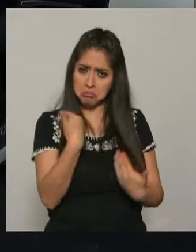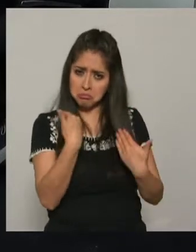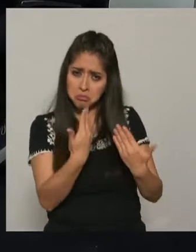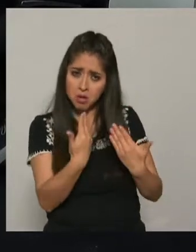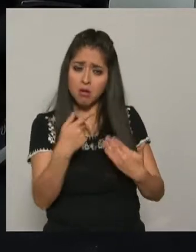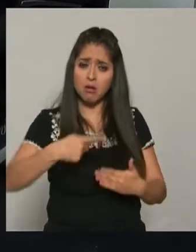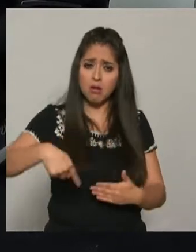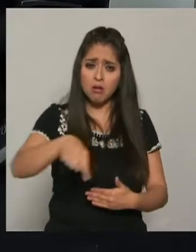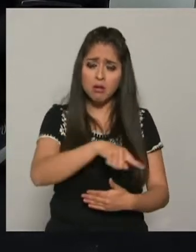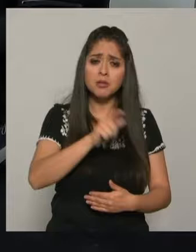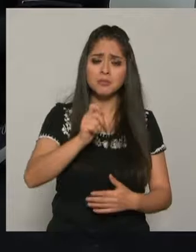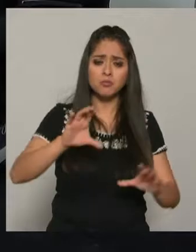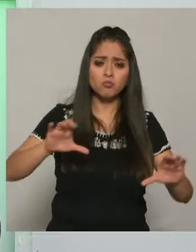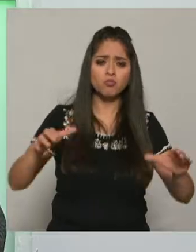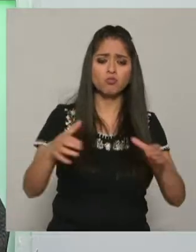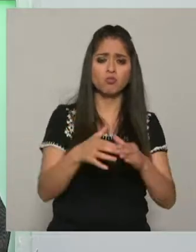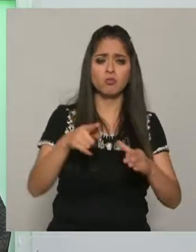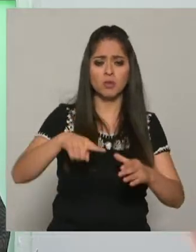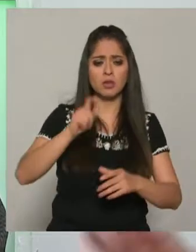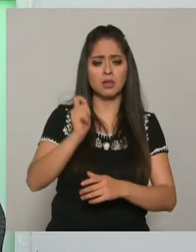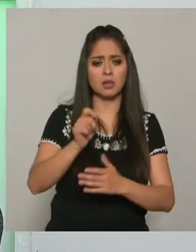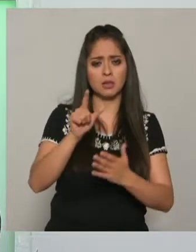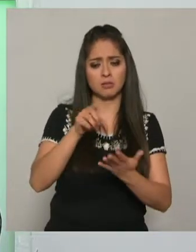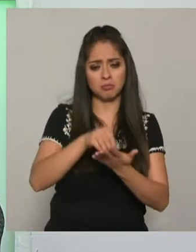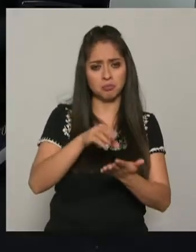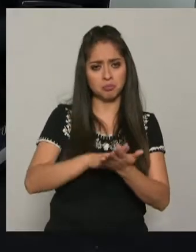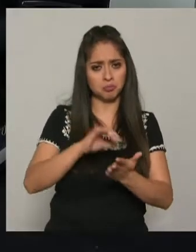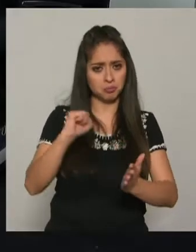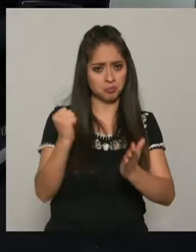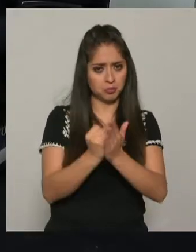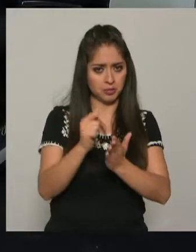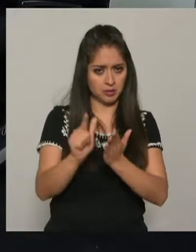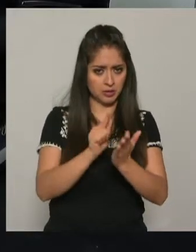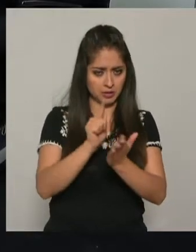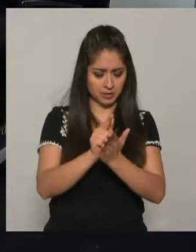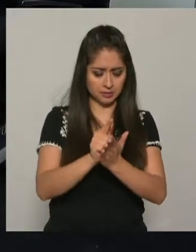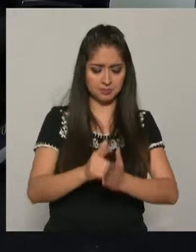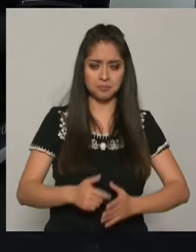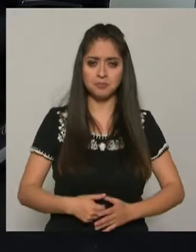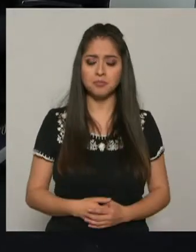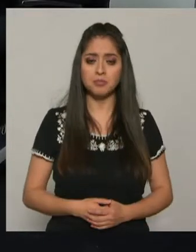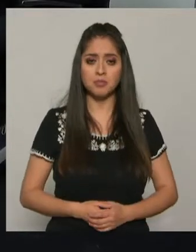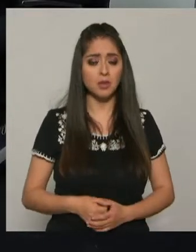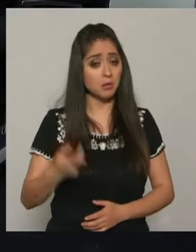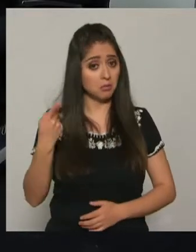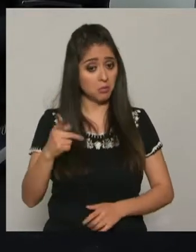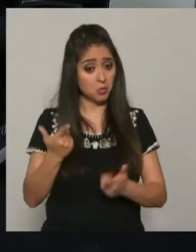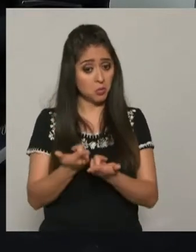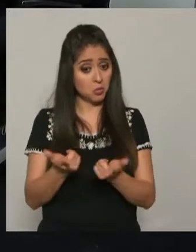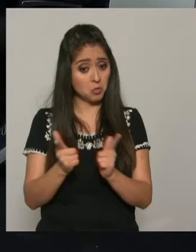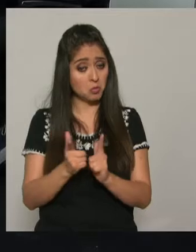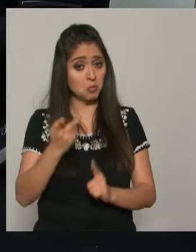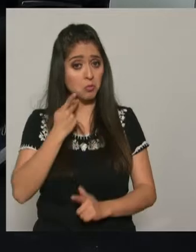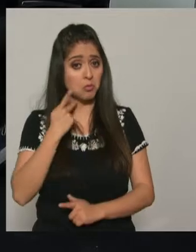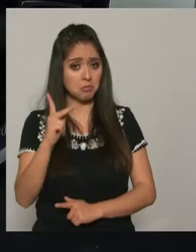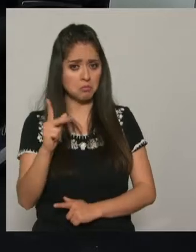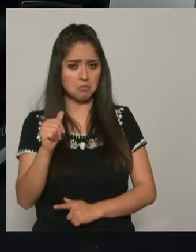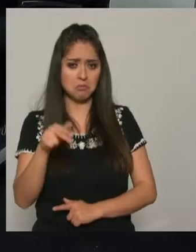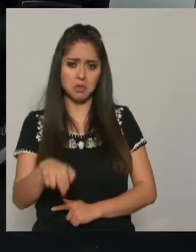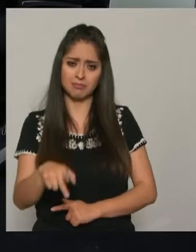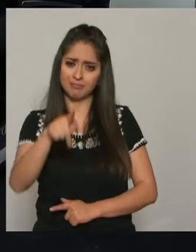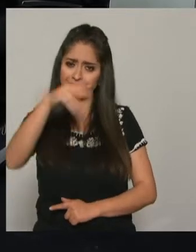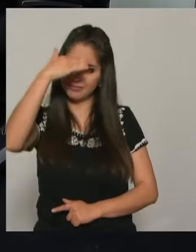es que ahorita se pueda llevar a cabo esta reforma. No, lo que sí es verdad es que el Partido Acción Nacional evidentemente pues va a demostrar su rechazo total.